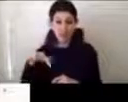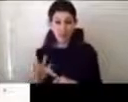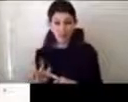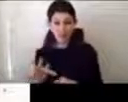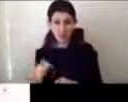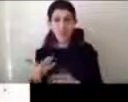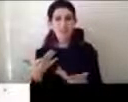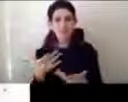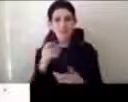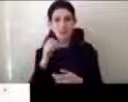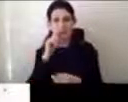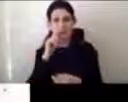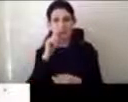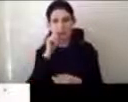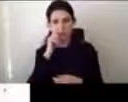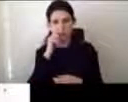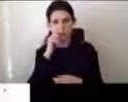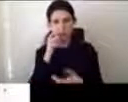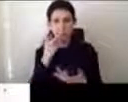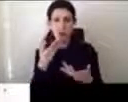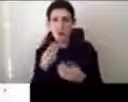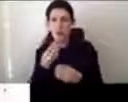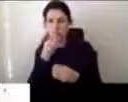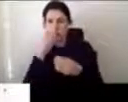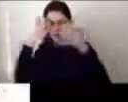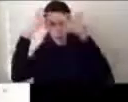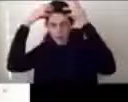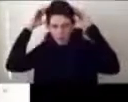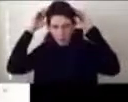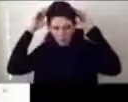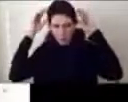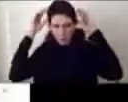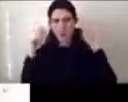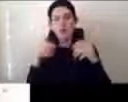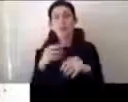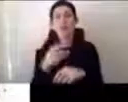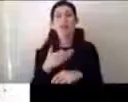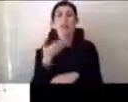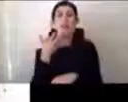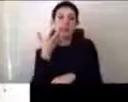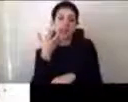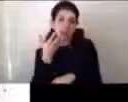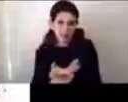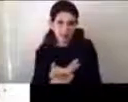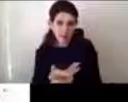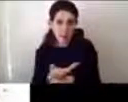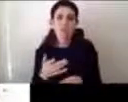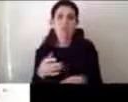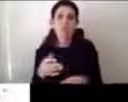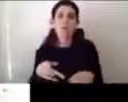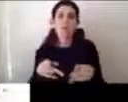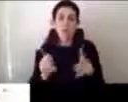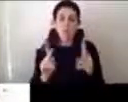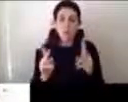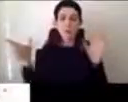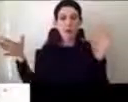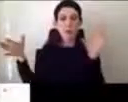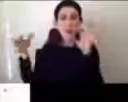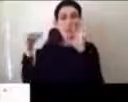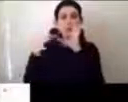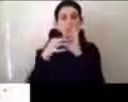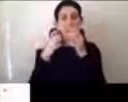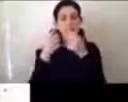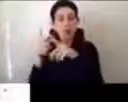para que se establezcan, para que crezcan estas conexiones que van a permitir la unión de